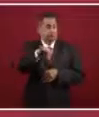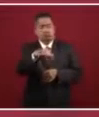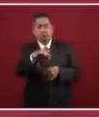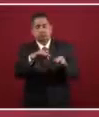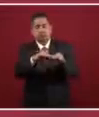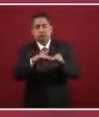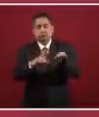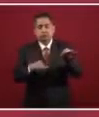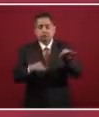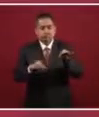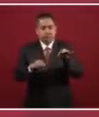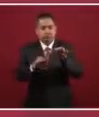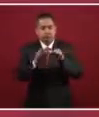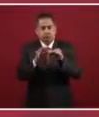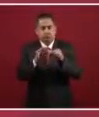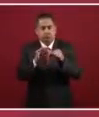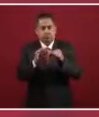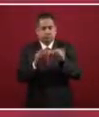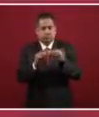una bolita,